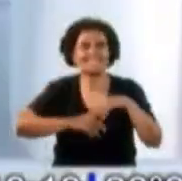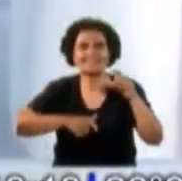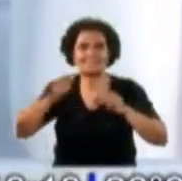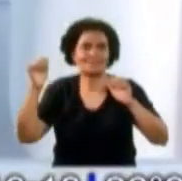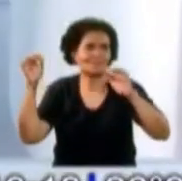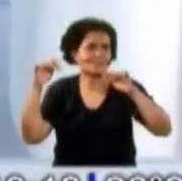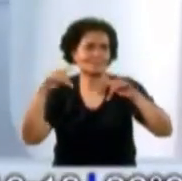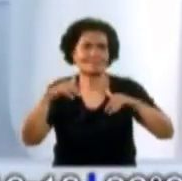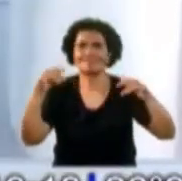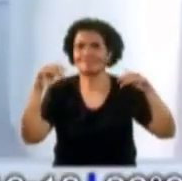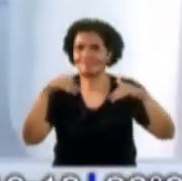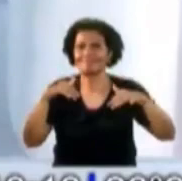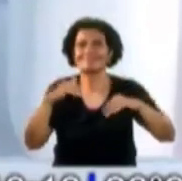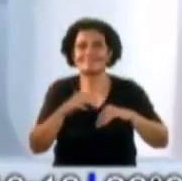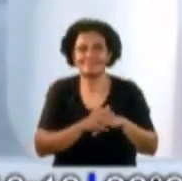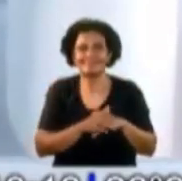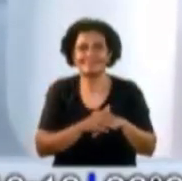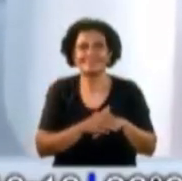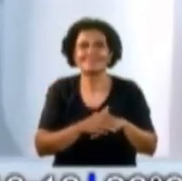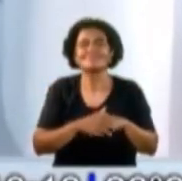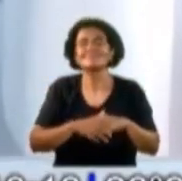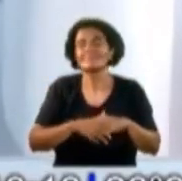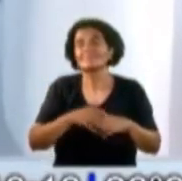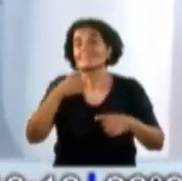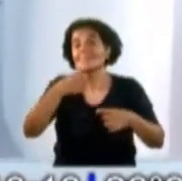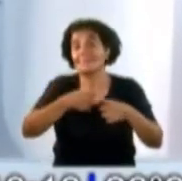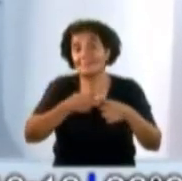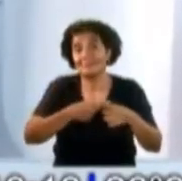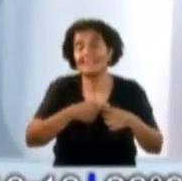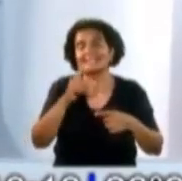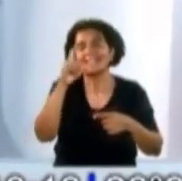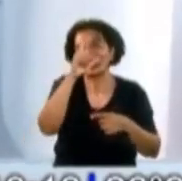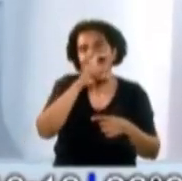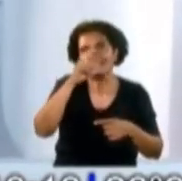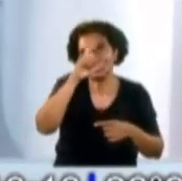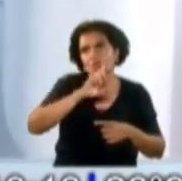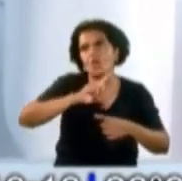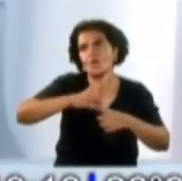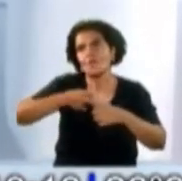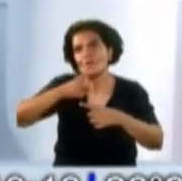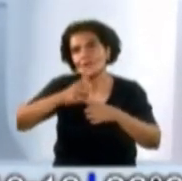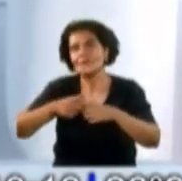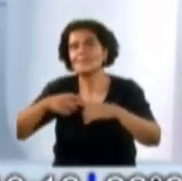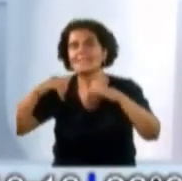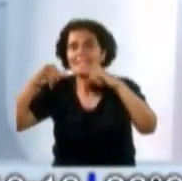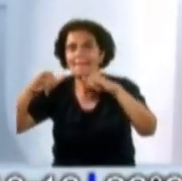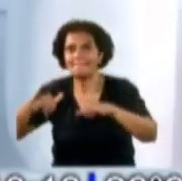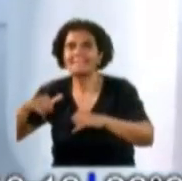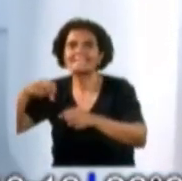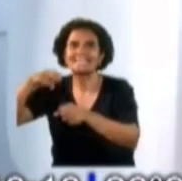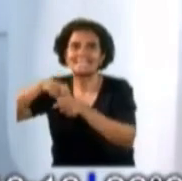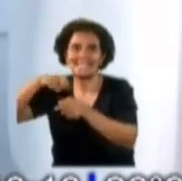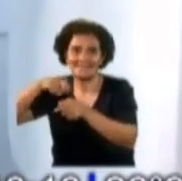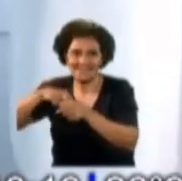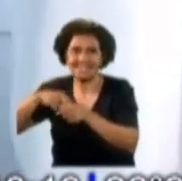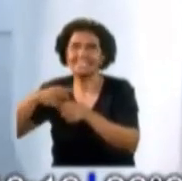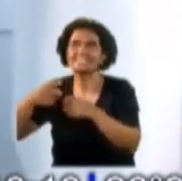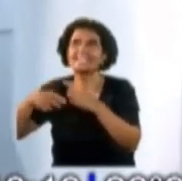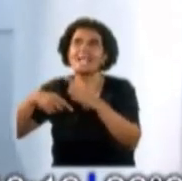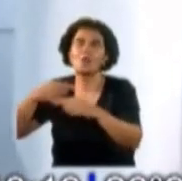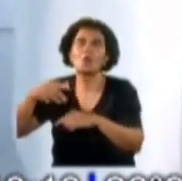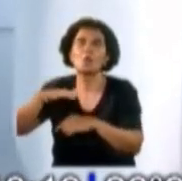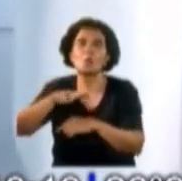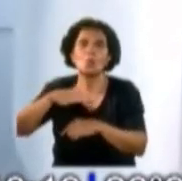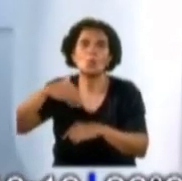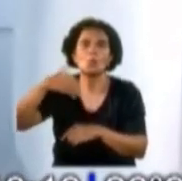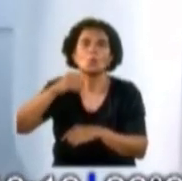eh actividades de carnaval festivales festival del lechón festival de de la pis y la cerveza casera en los manantiales